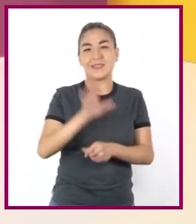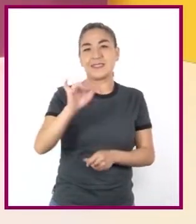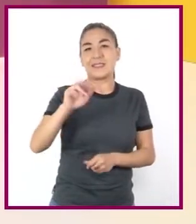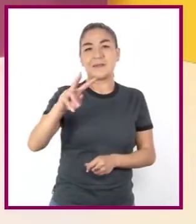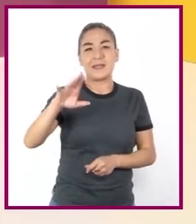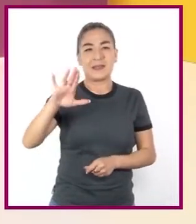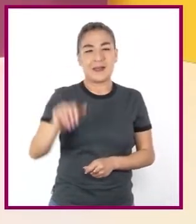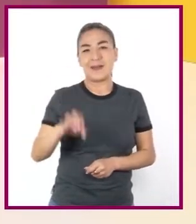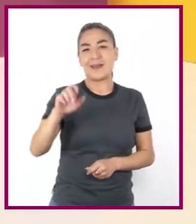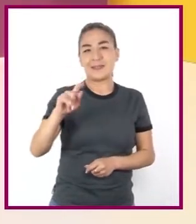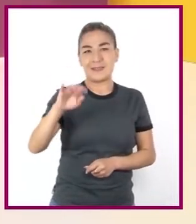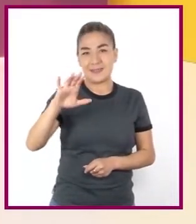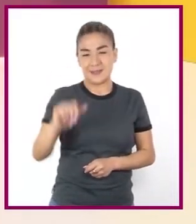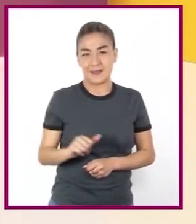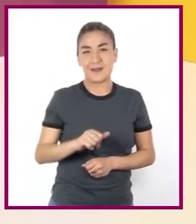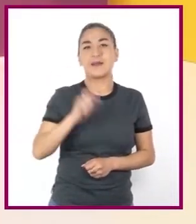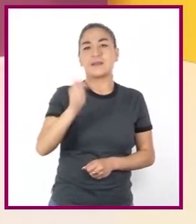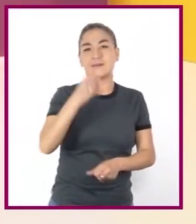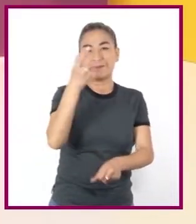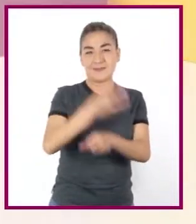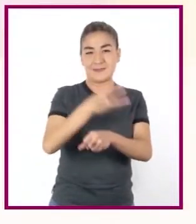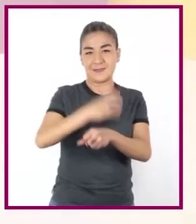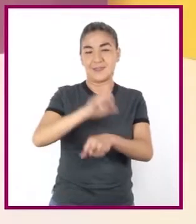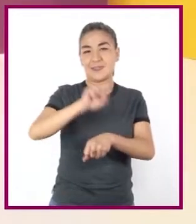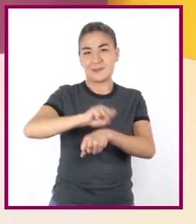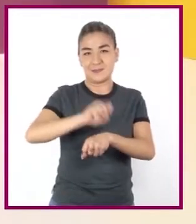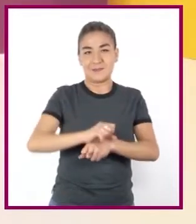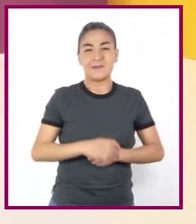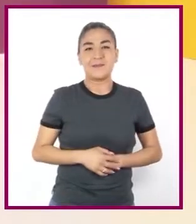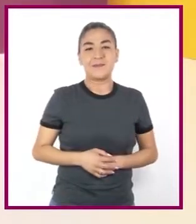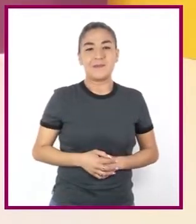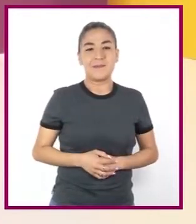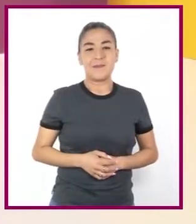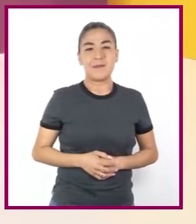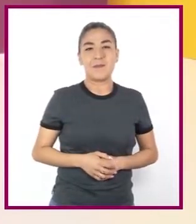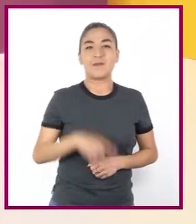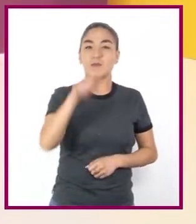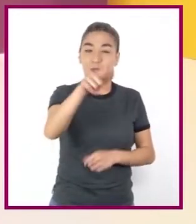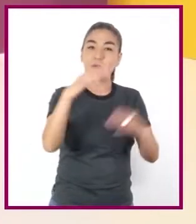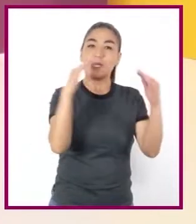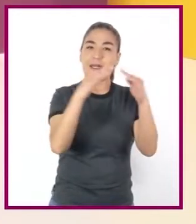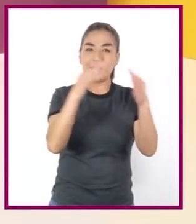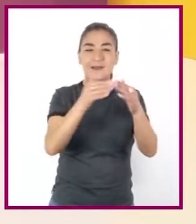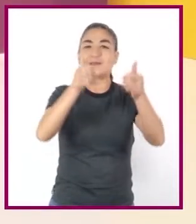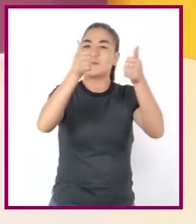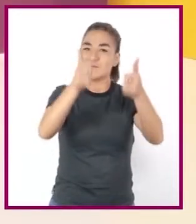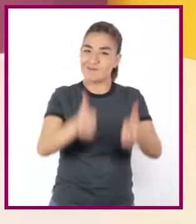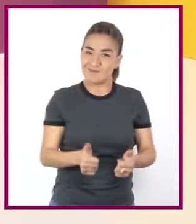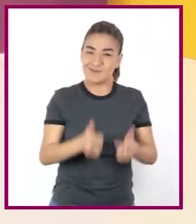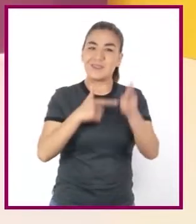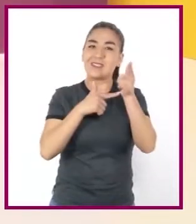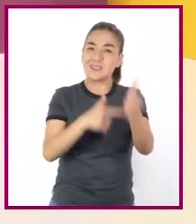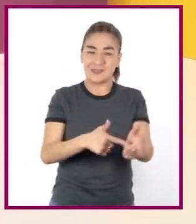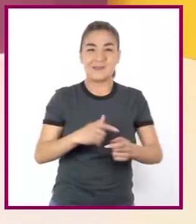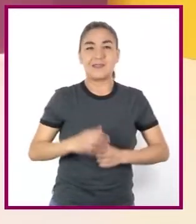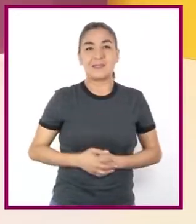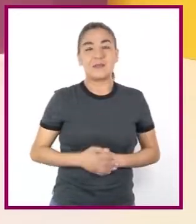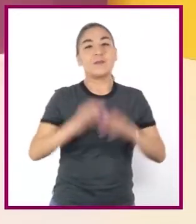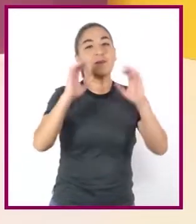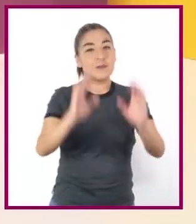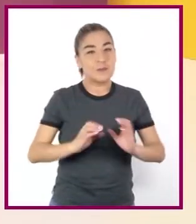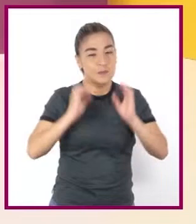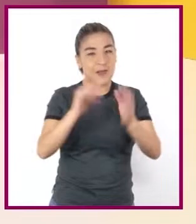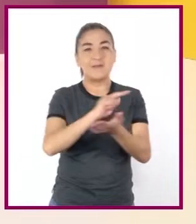Formación Cívica y Ética en tercer grado. Quédese en casa. Sigamos tomando las medidas de